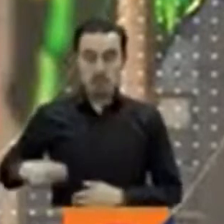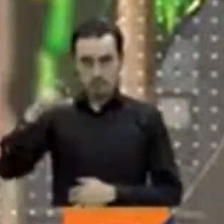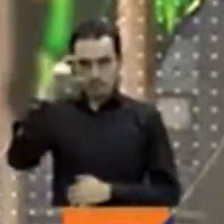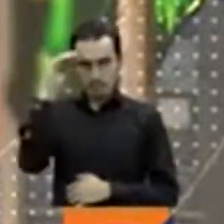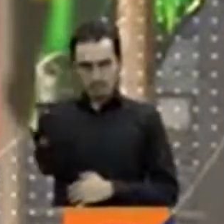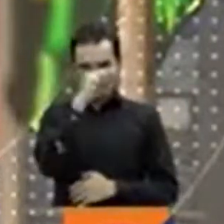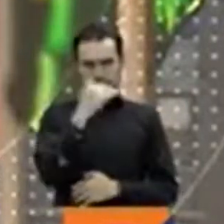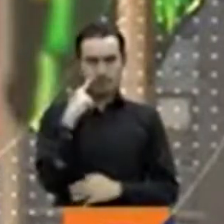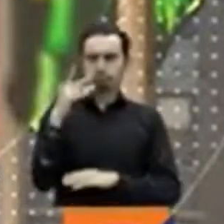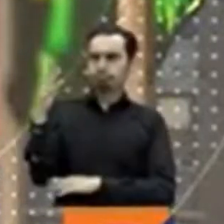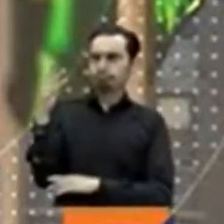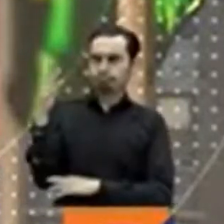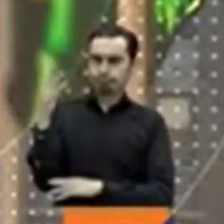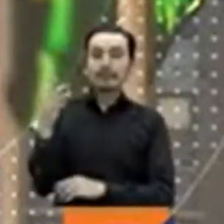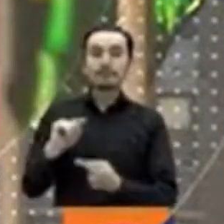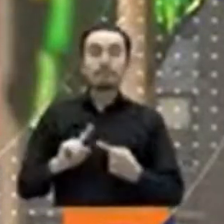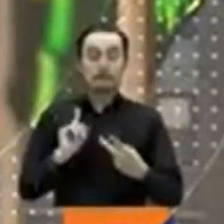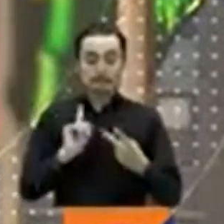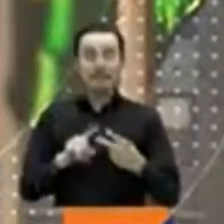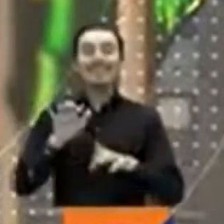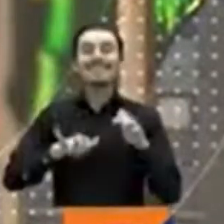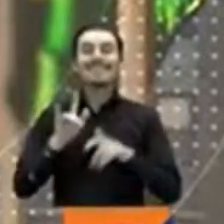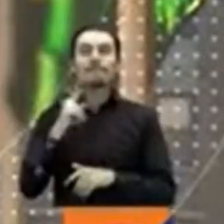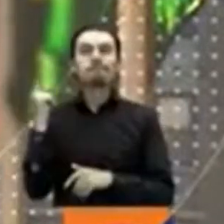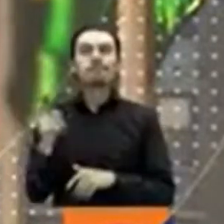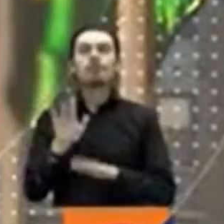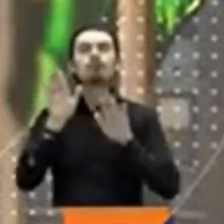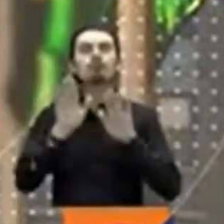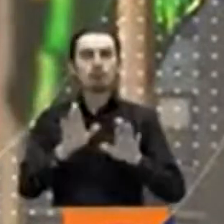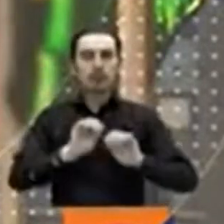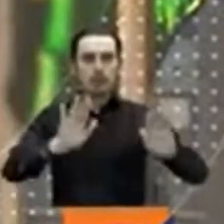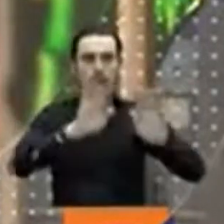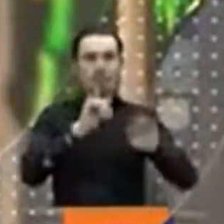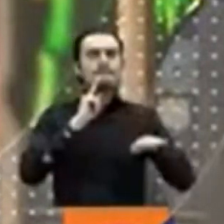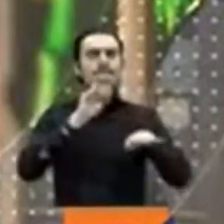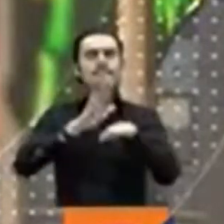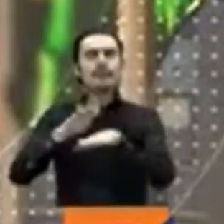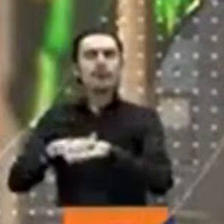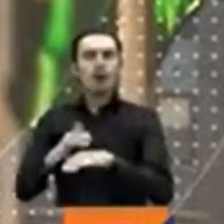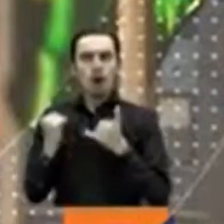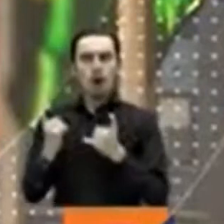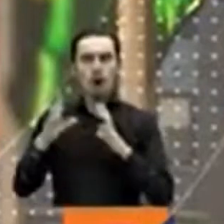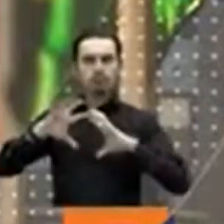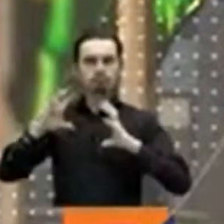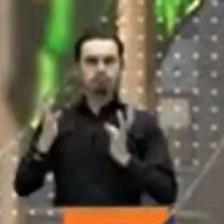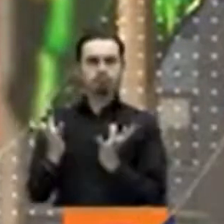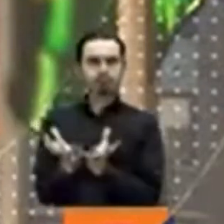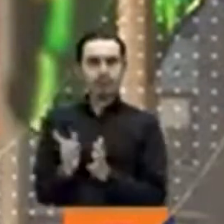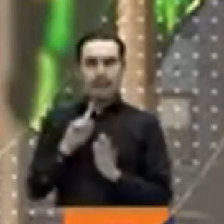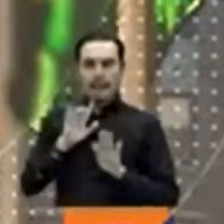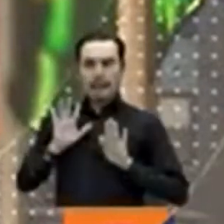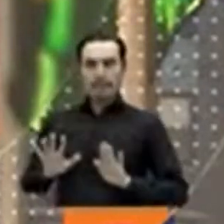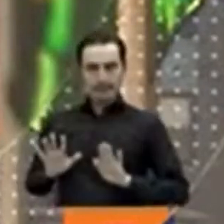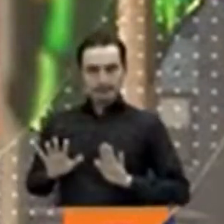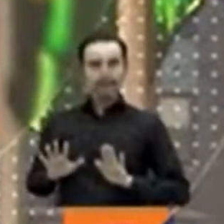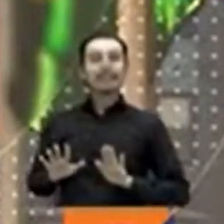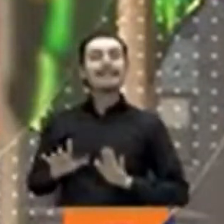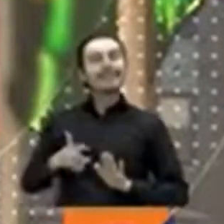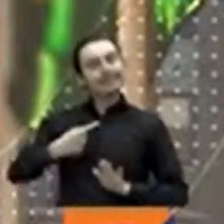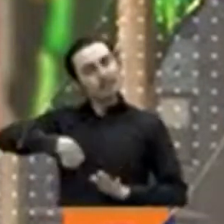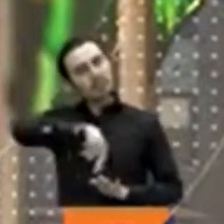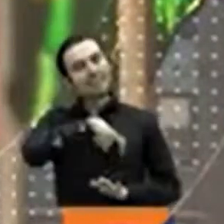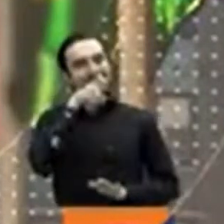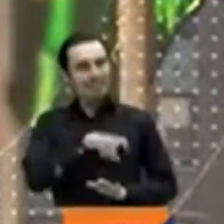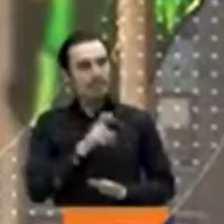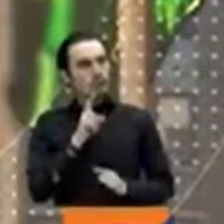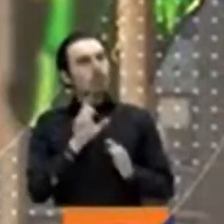República, Gustavo Petro, el secretario general del organismo advirtió que el mundo de hoy está paralizado y que la acción conjunta es